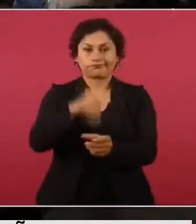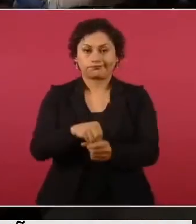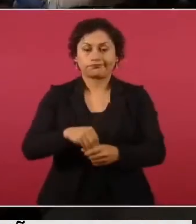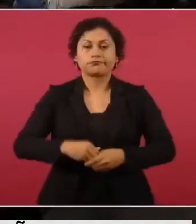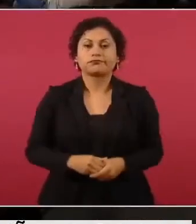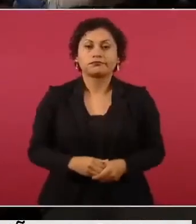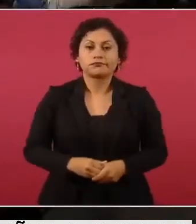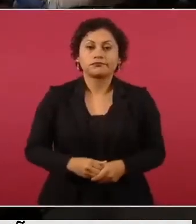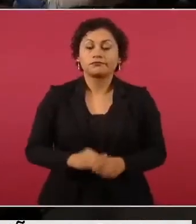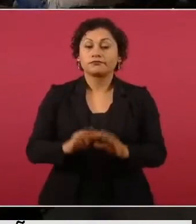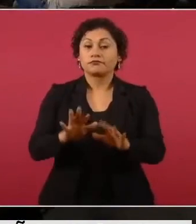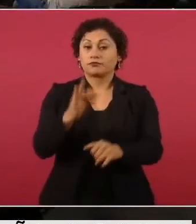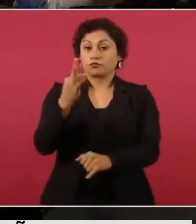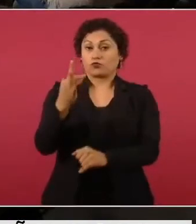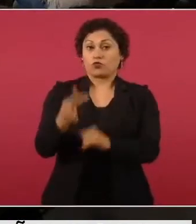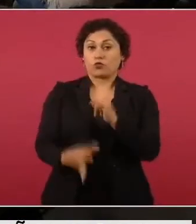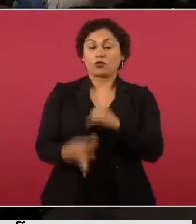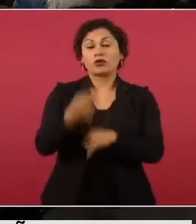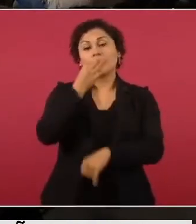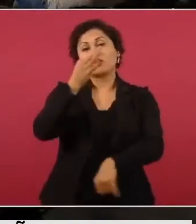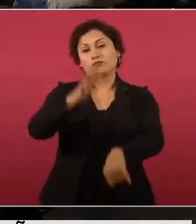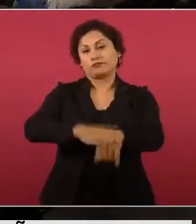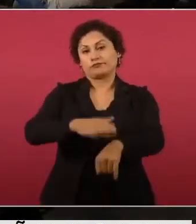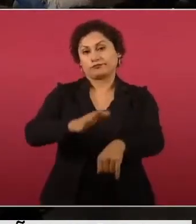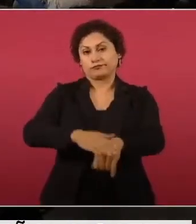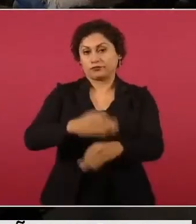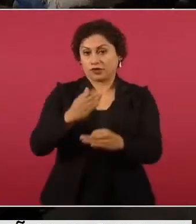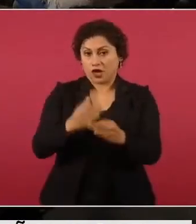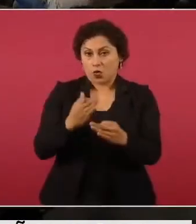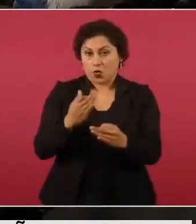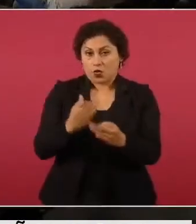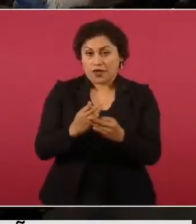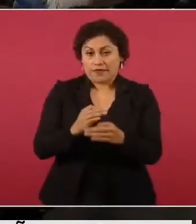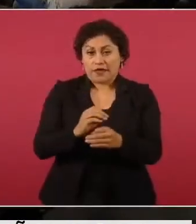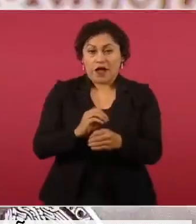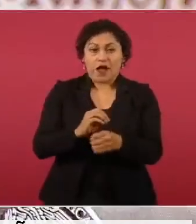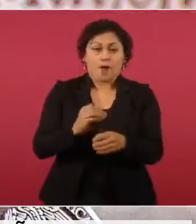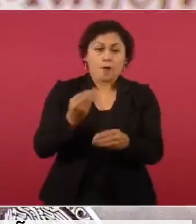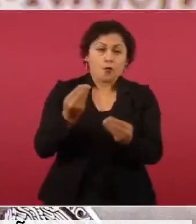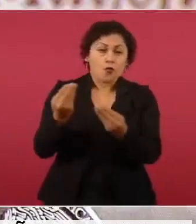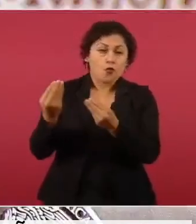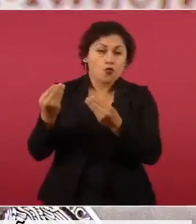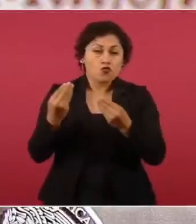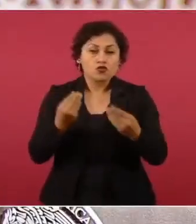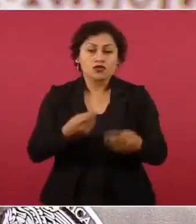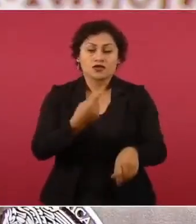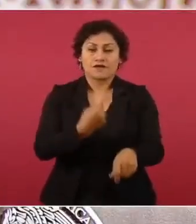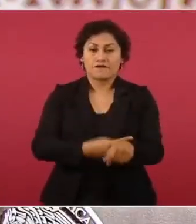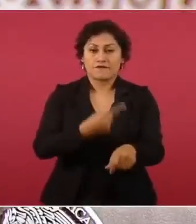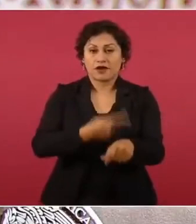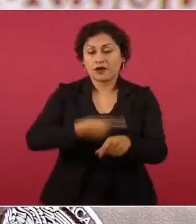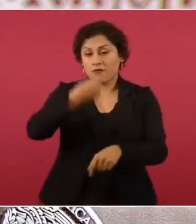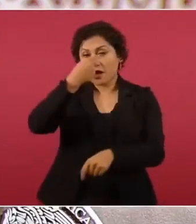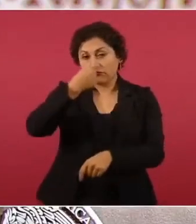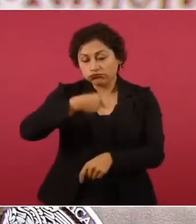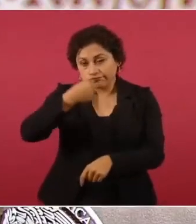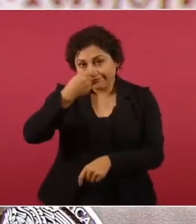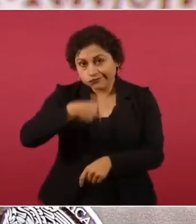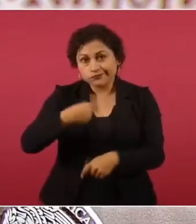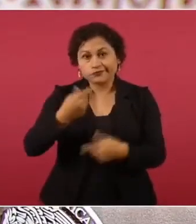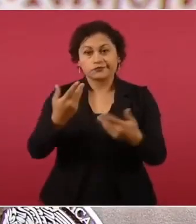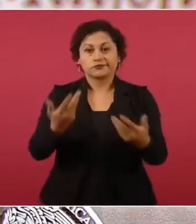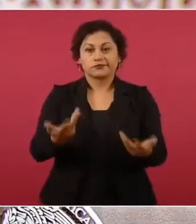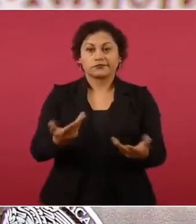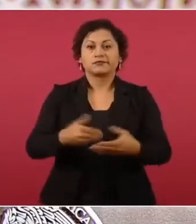Termino diciendo, es la temporada de los virus respiratorios, muchos tendremos alguna enfermedad catarral, y no